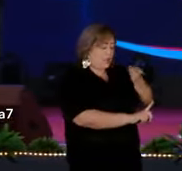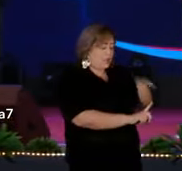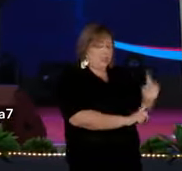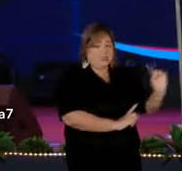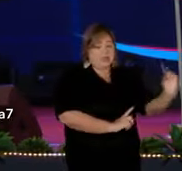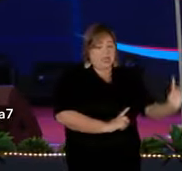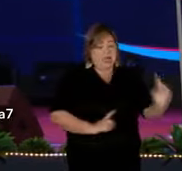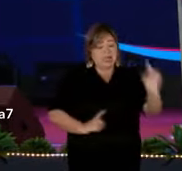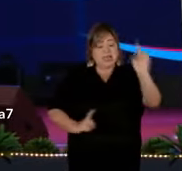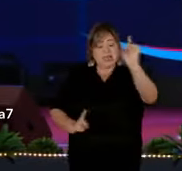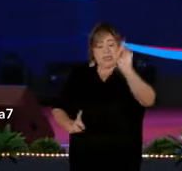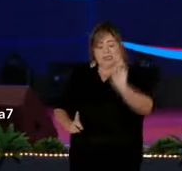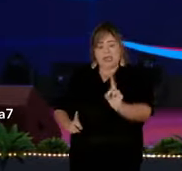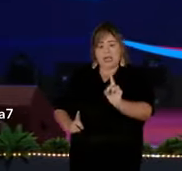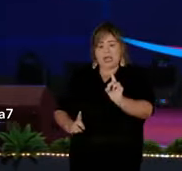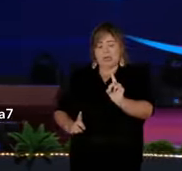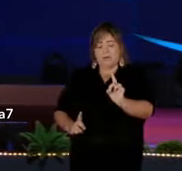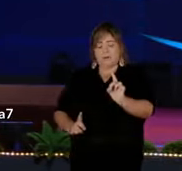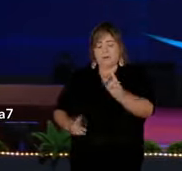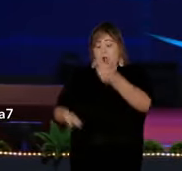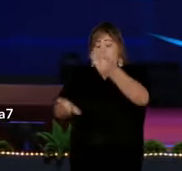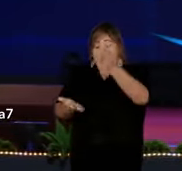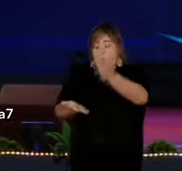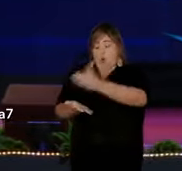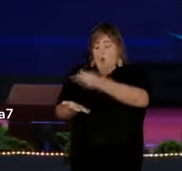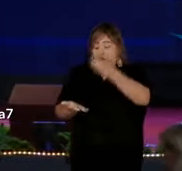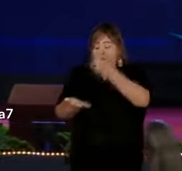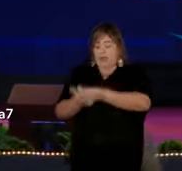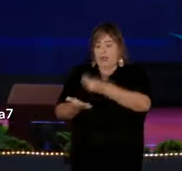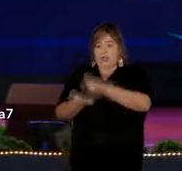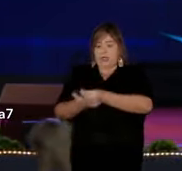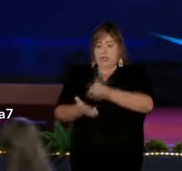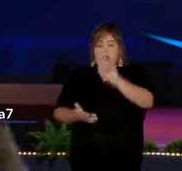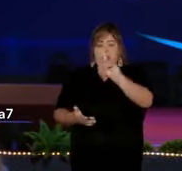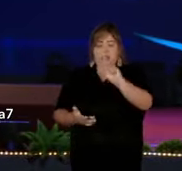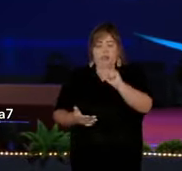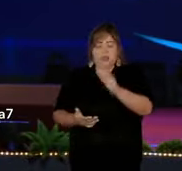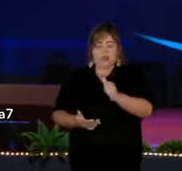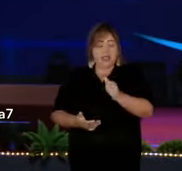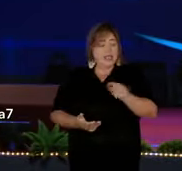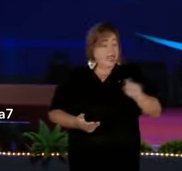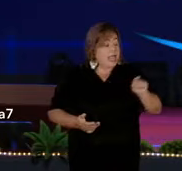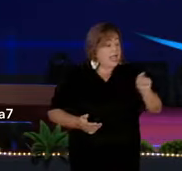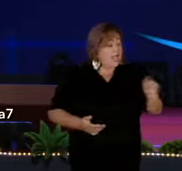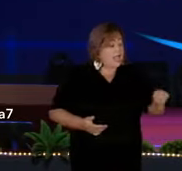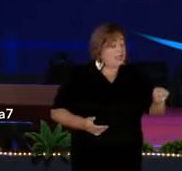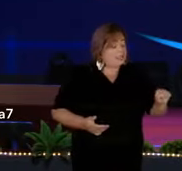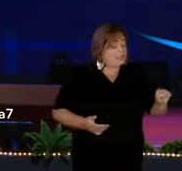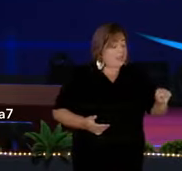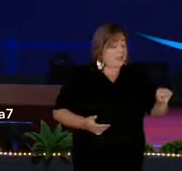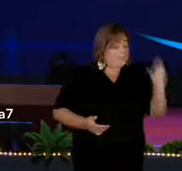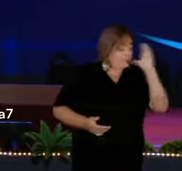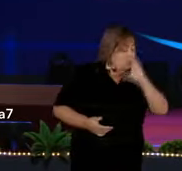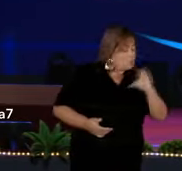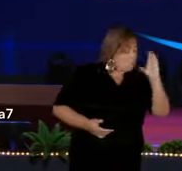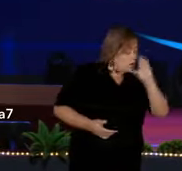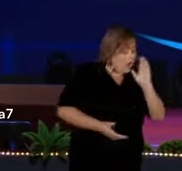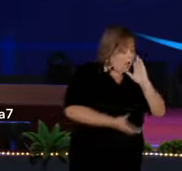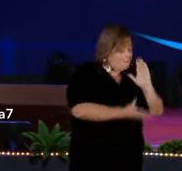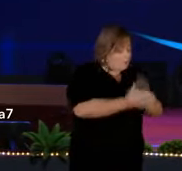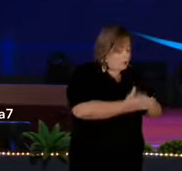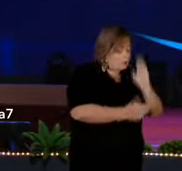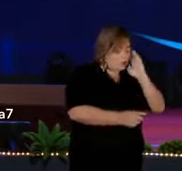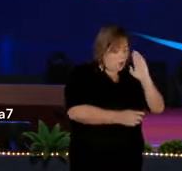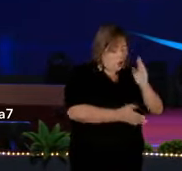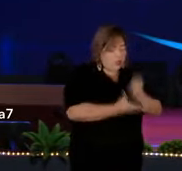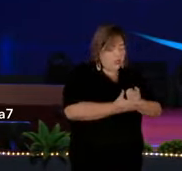aquí, mi amor, y su ofrenda, ella busca a su esposo Anthony, a su hija Stephanie y a su